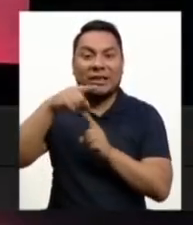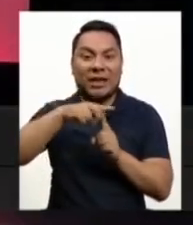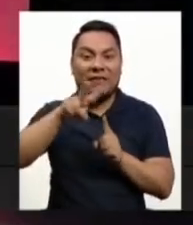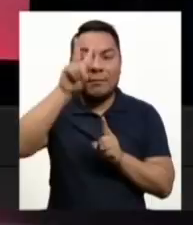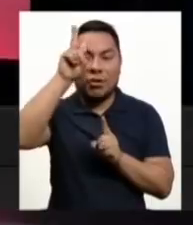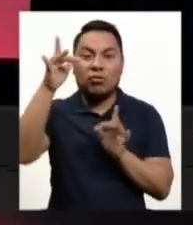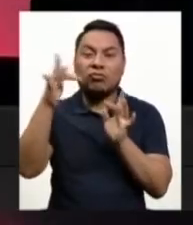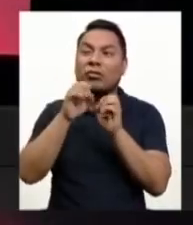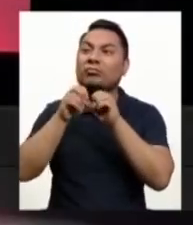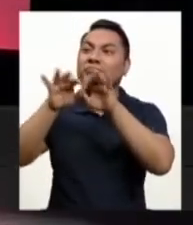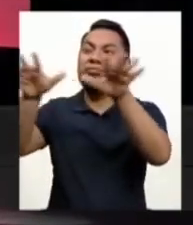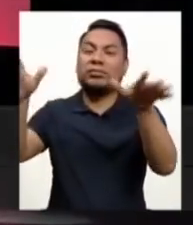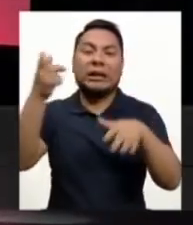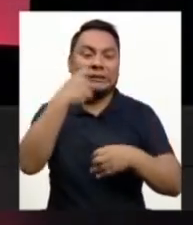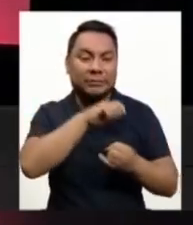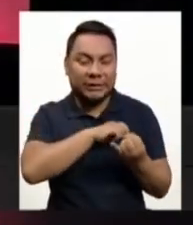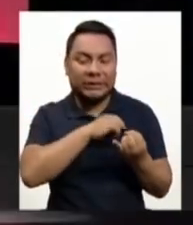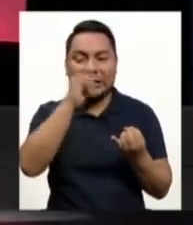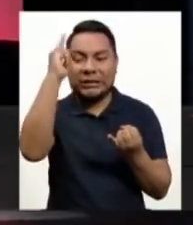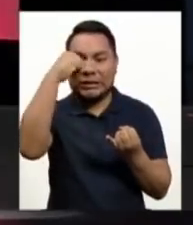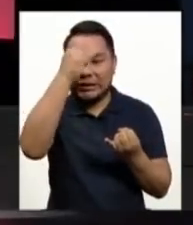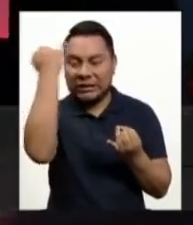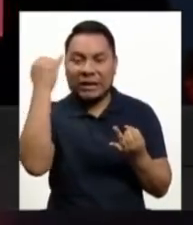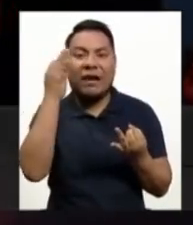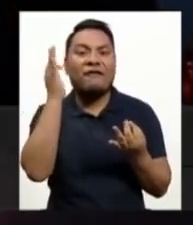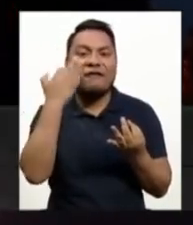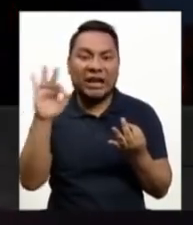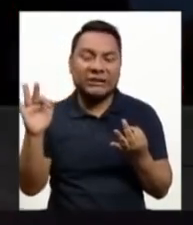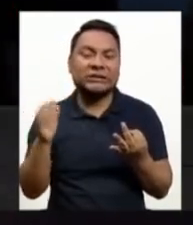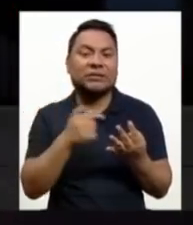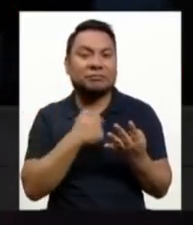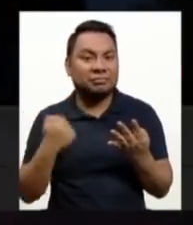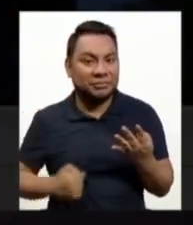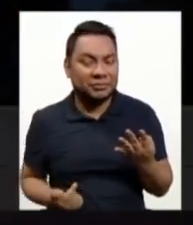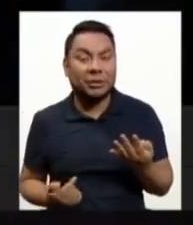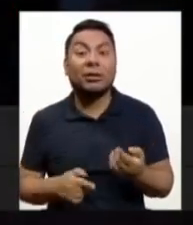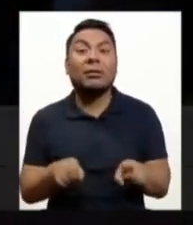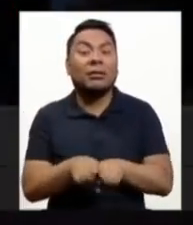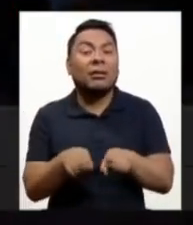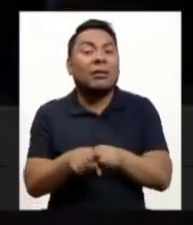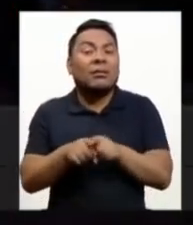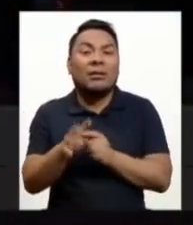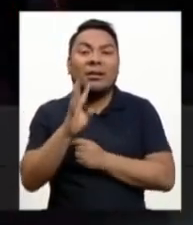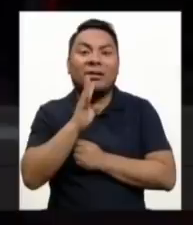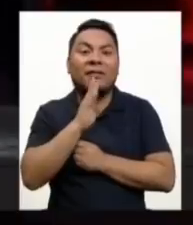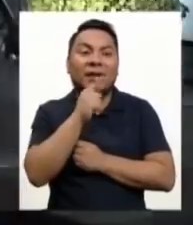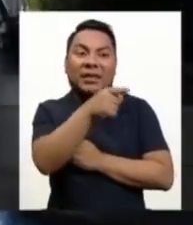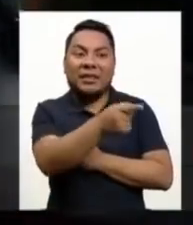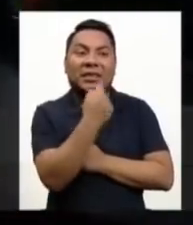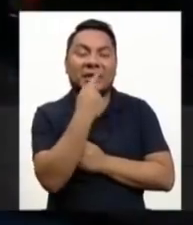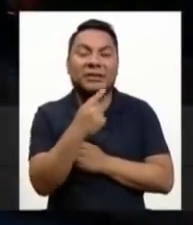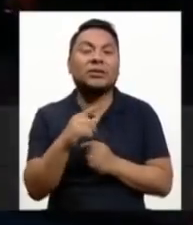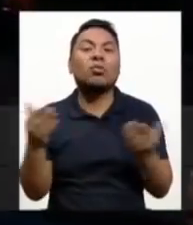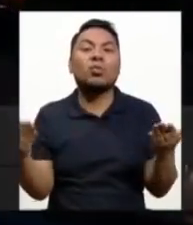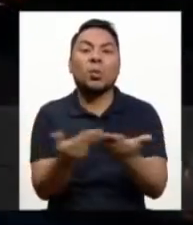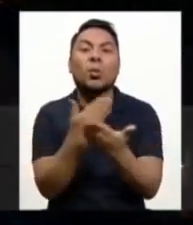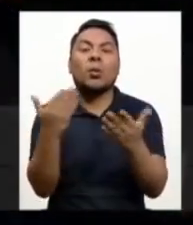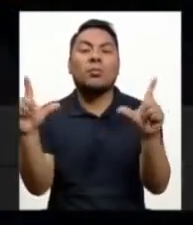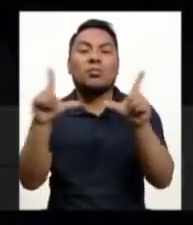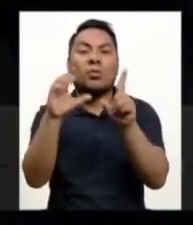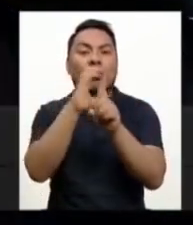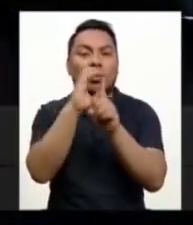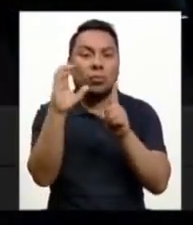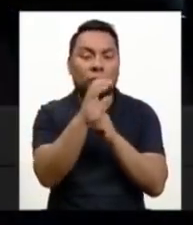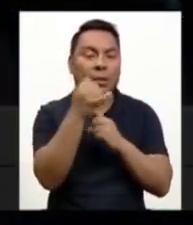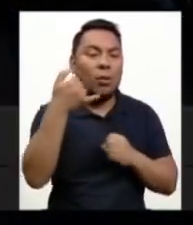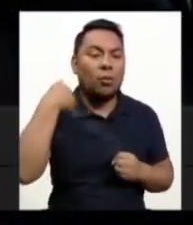países como España, Italia y Francia. Ha mencionado además una serie de programas culturales,